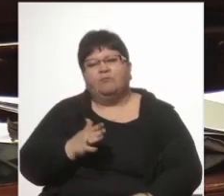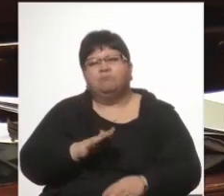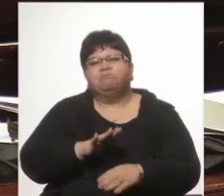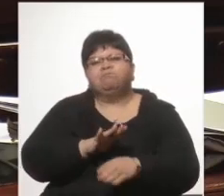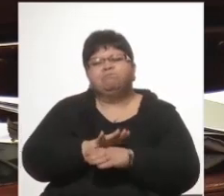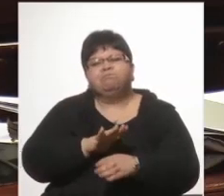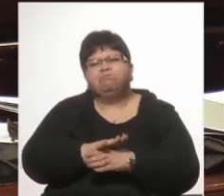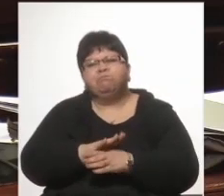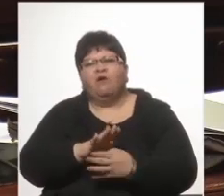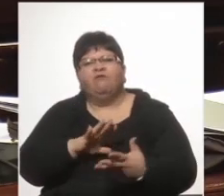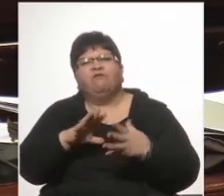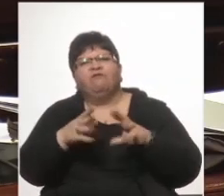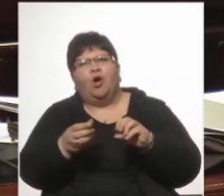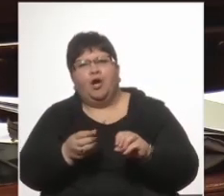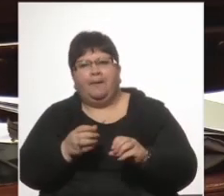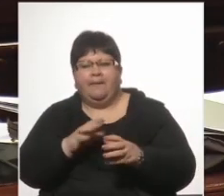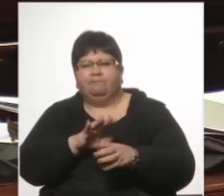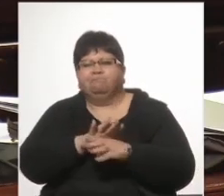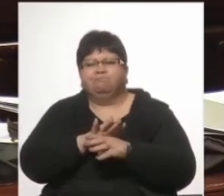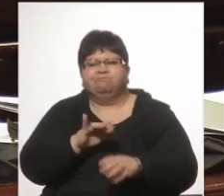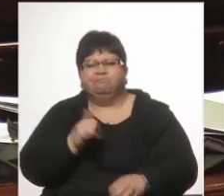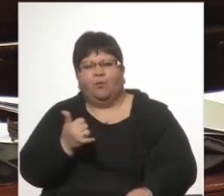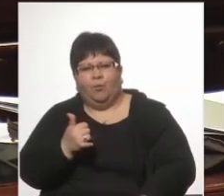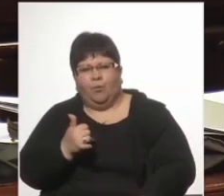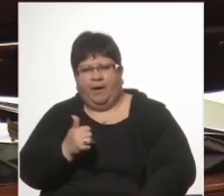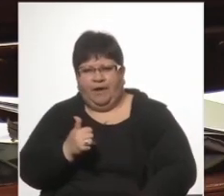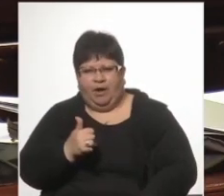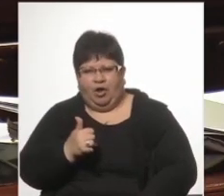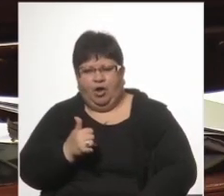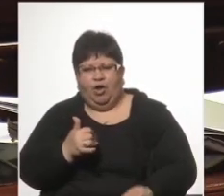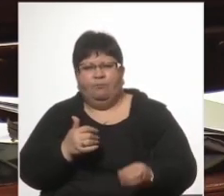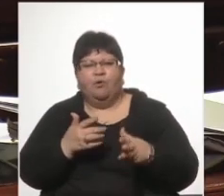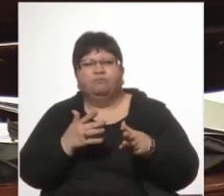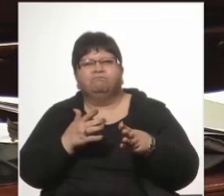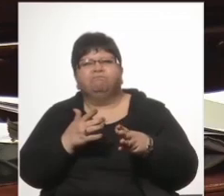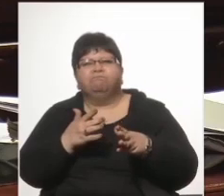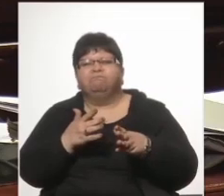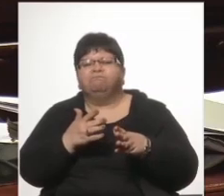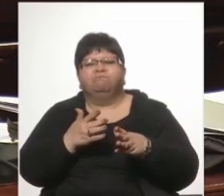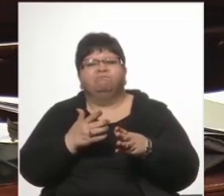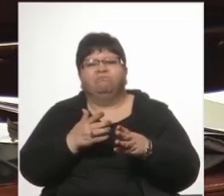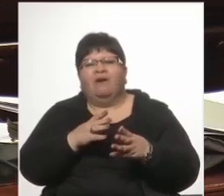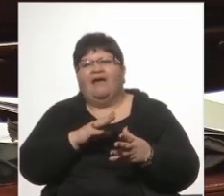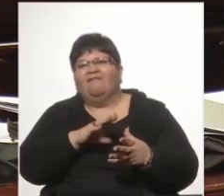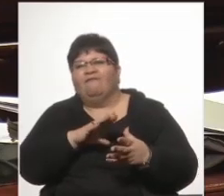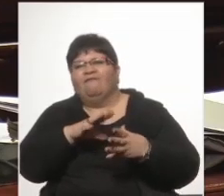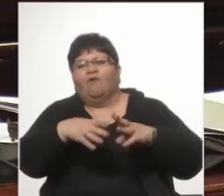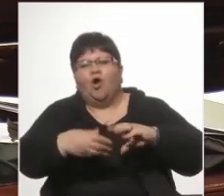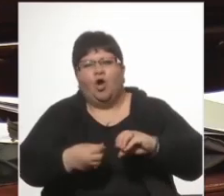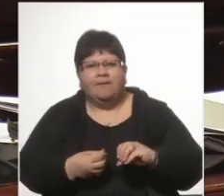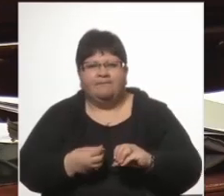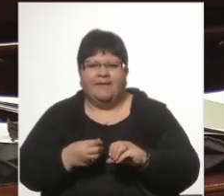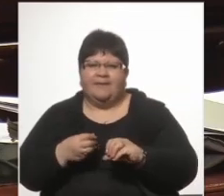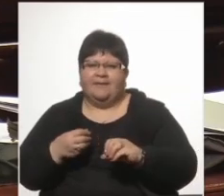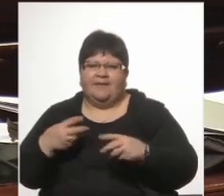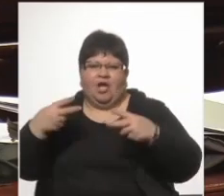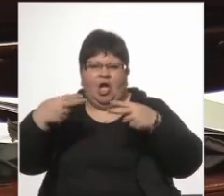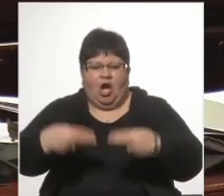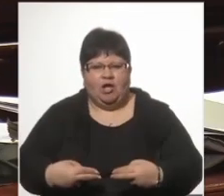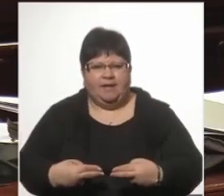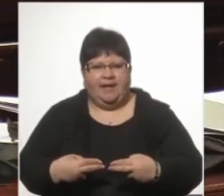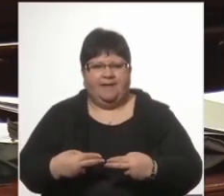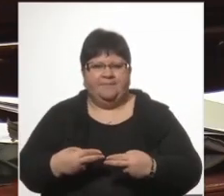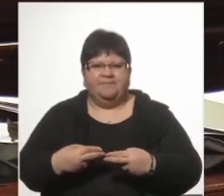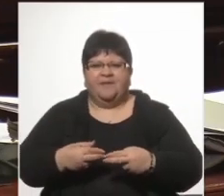política, una artera maniobra para coartar lo que ya se advertía como una fulgurante